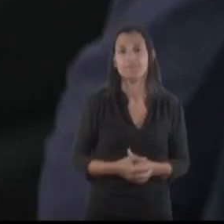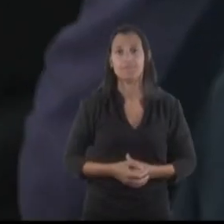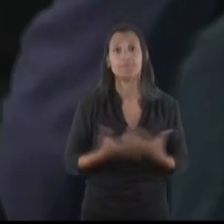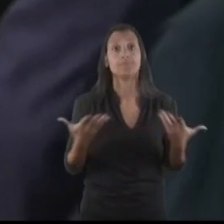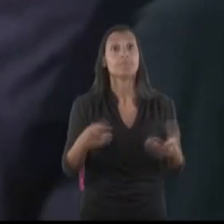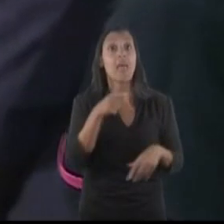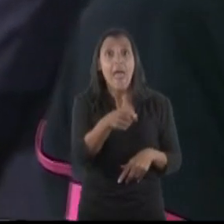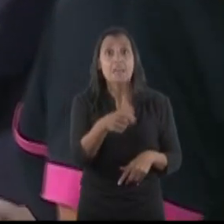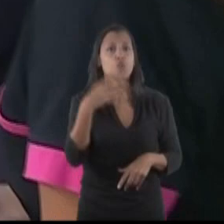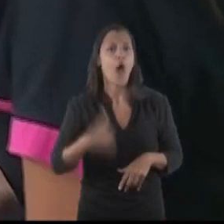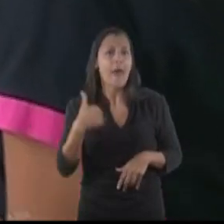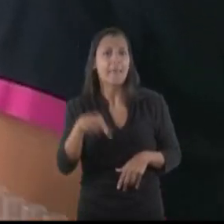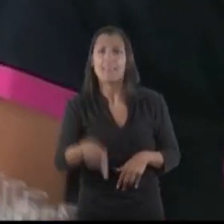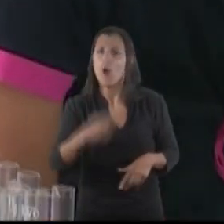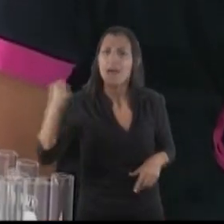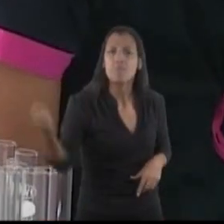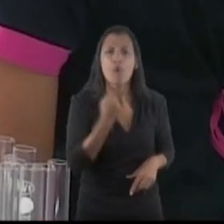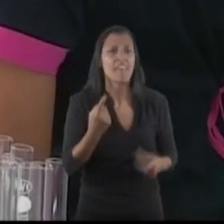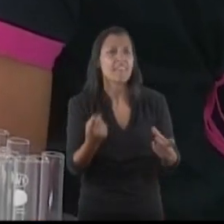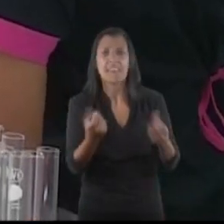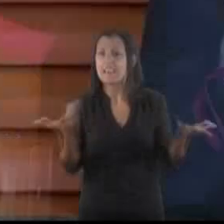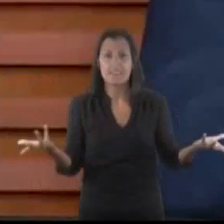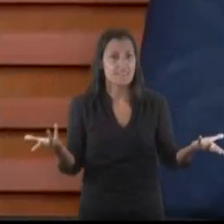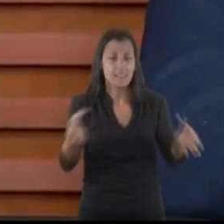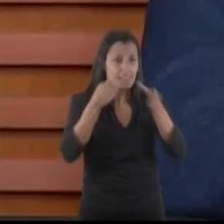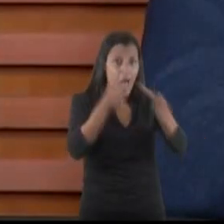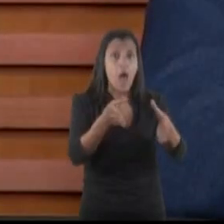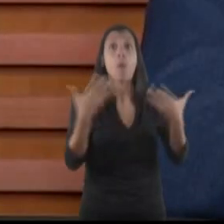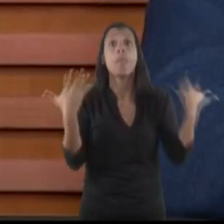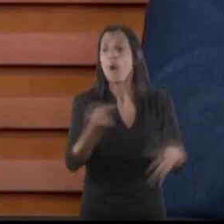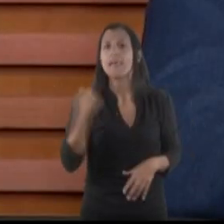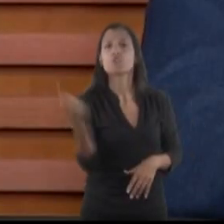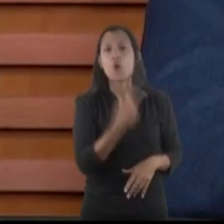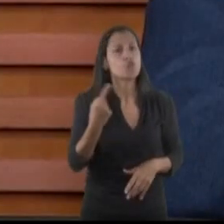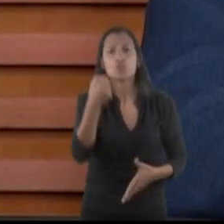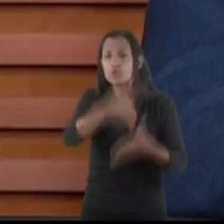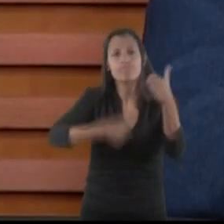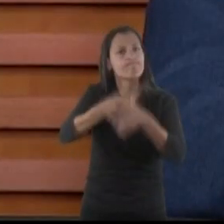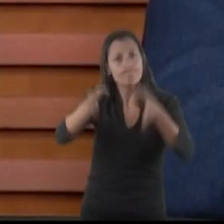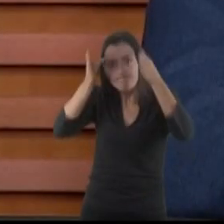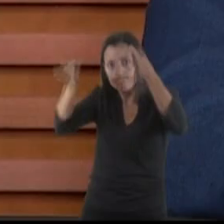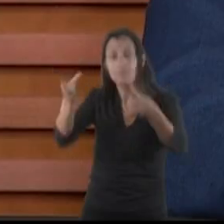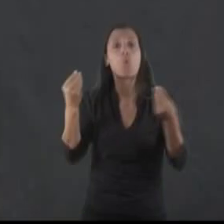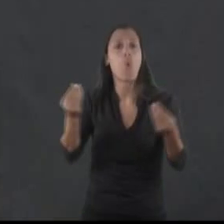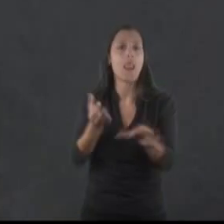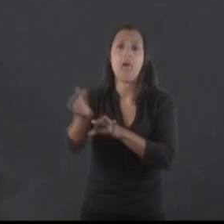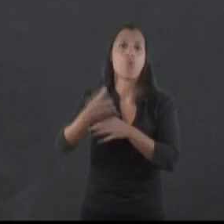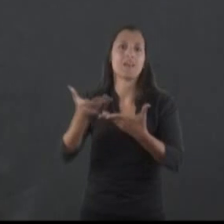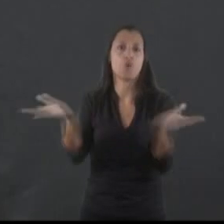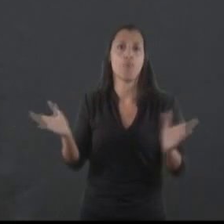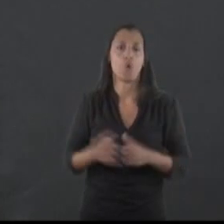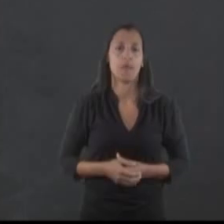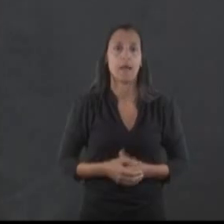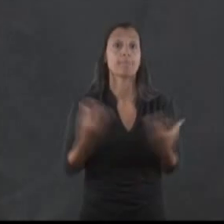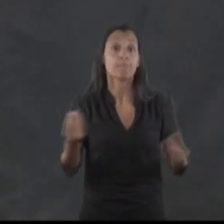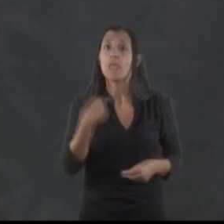Y eso es lo que la Argentina necesita hacer. Por eso nosotros apostamos tanto a la educación pública.